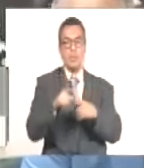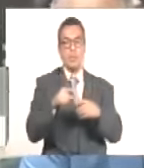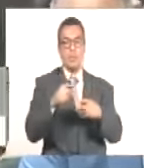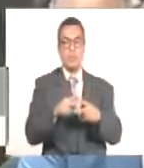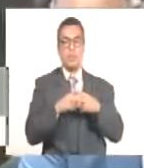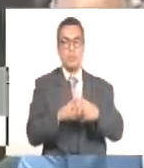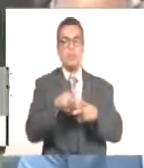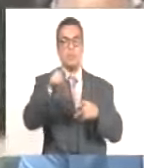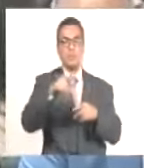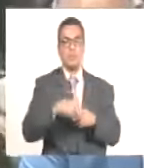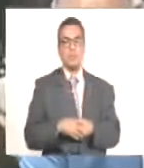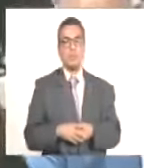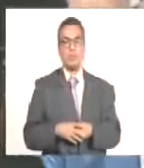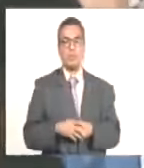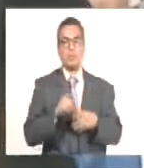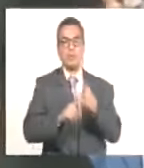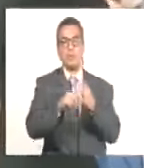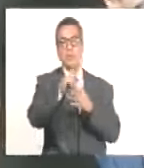valor inestimable.